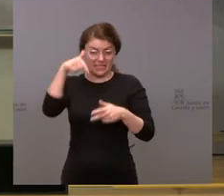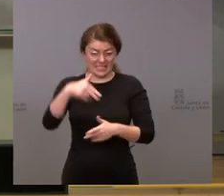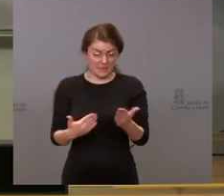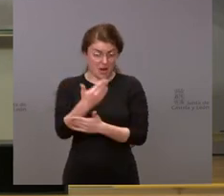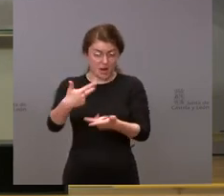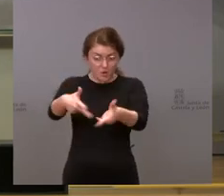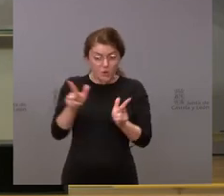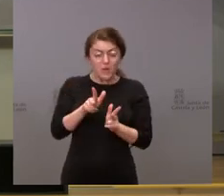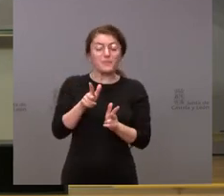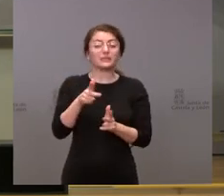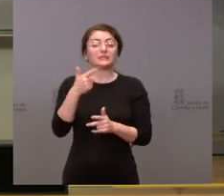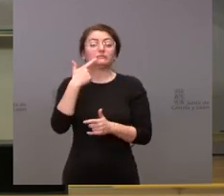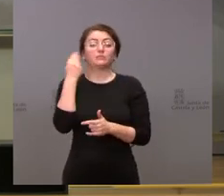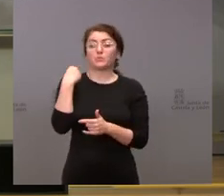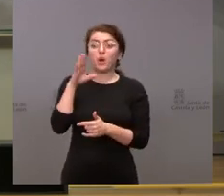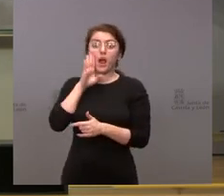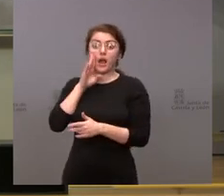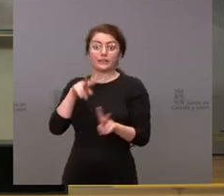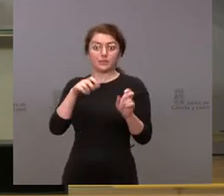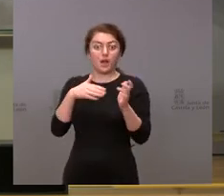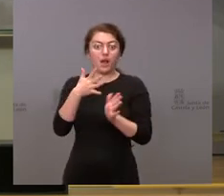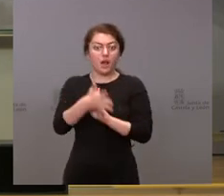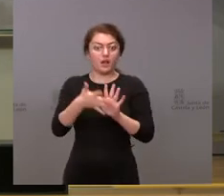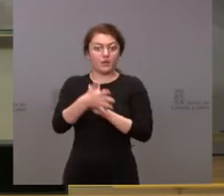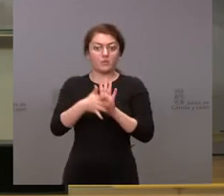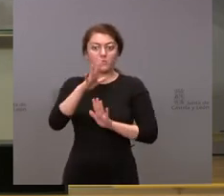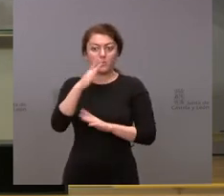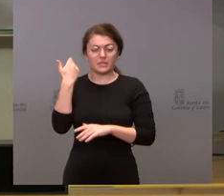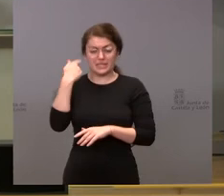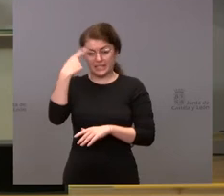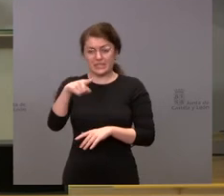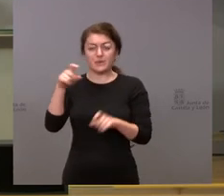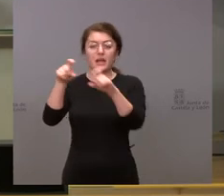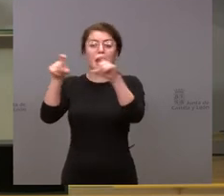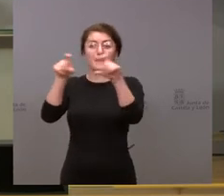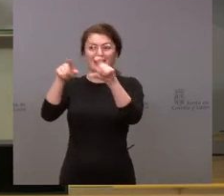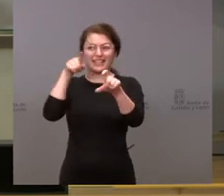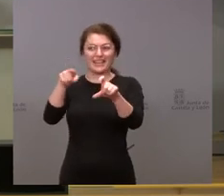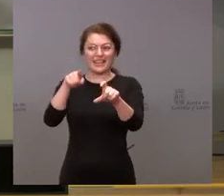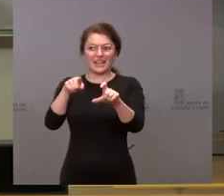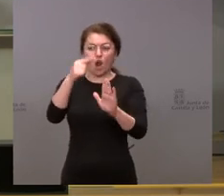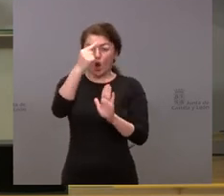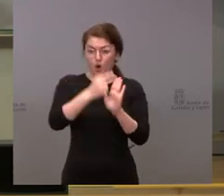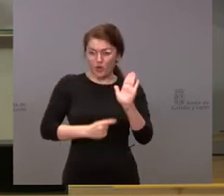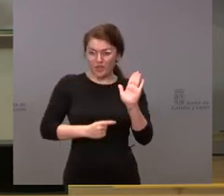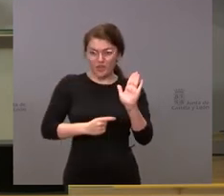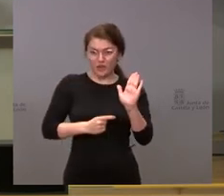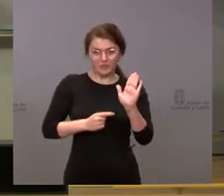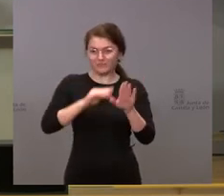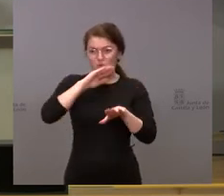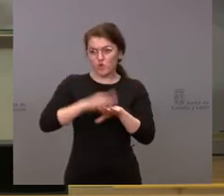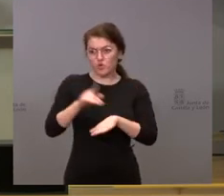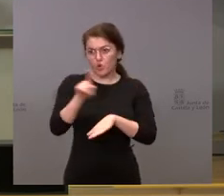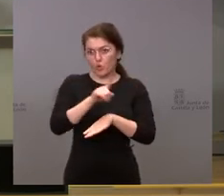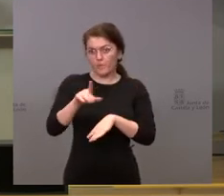este tema han dicho que han tenido conocimiento de que ambos ibérica incumple el pliego de condiciones de transporte sanitario porque dice que suma